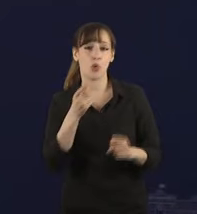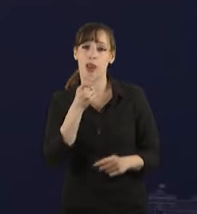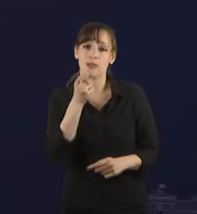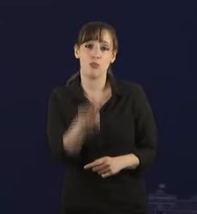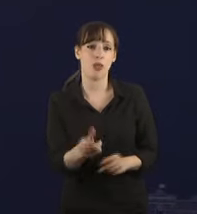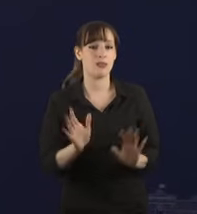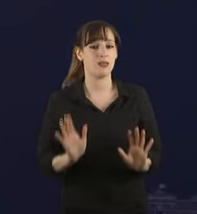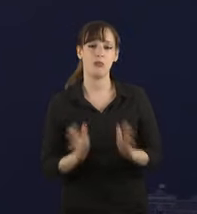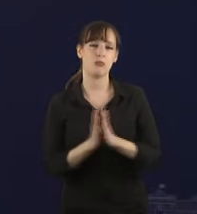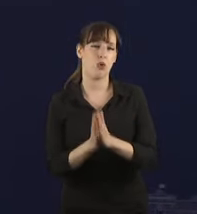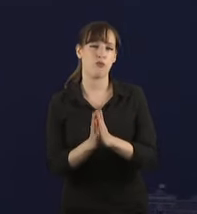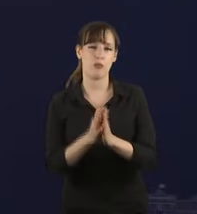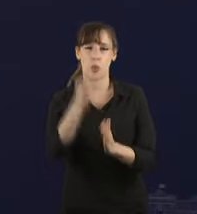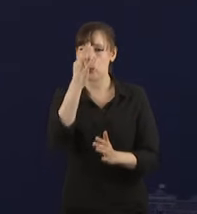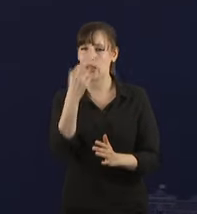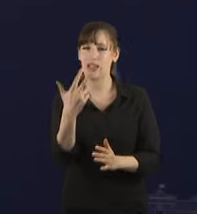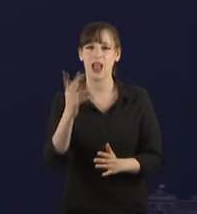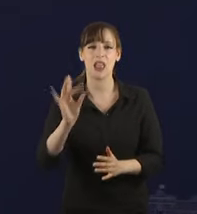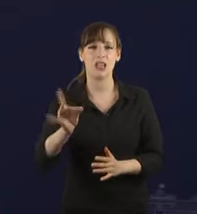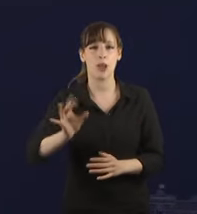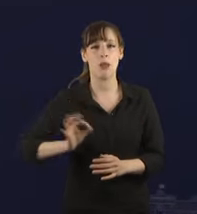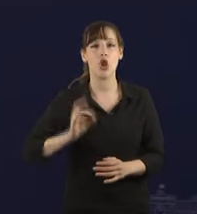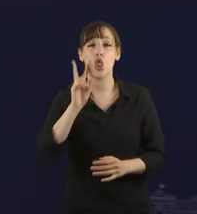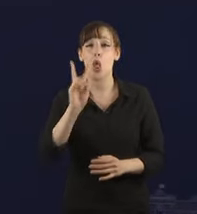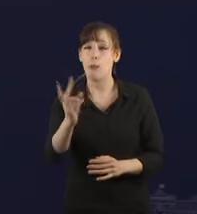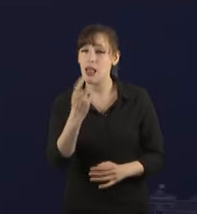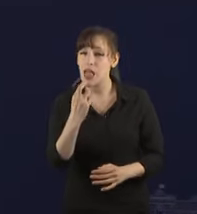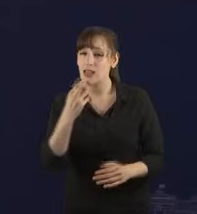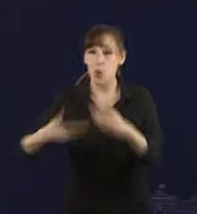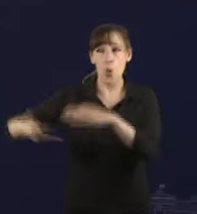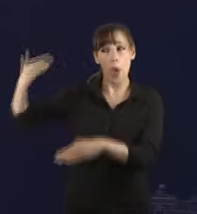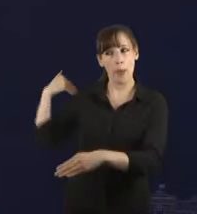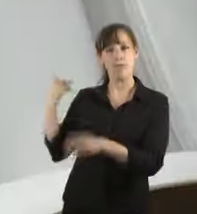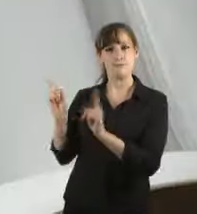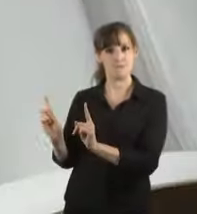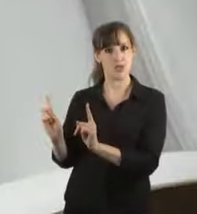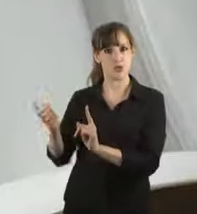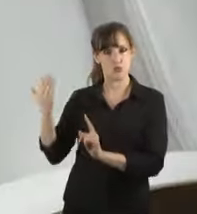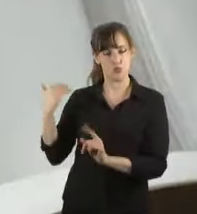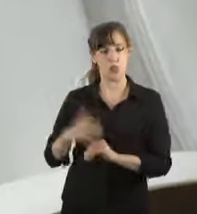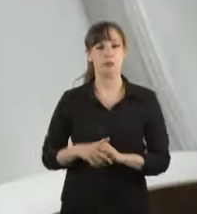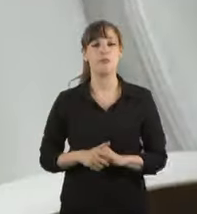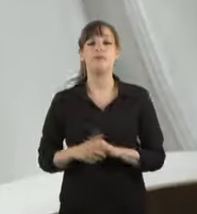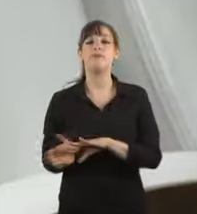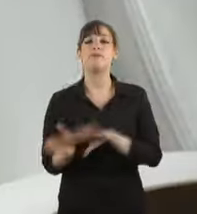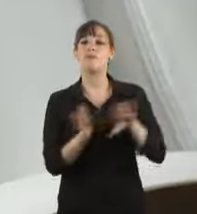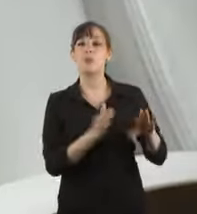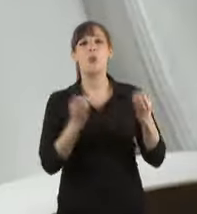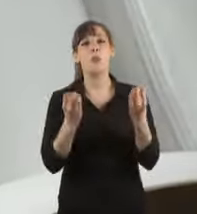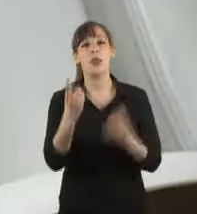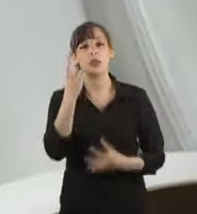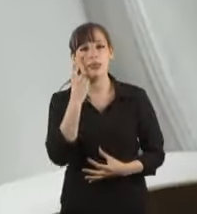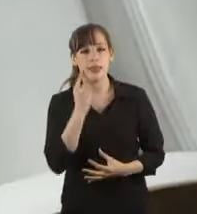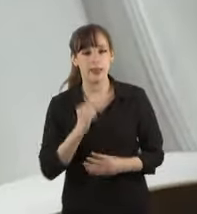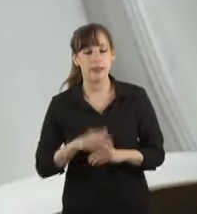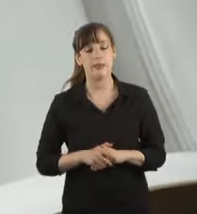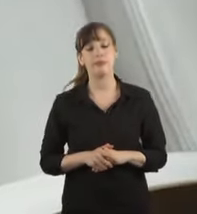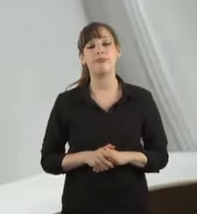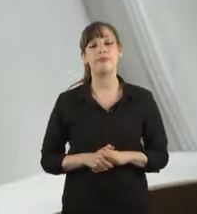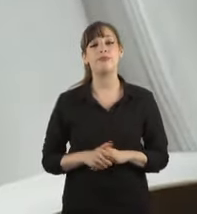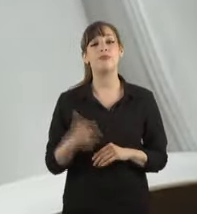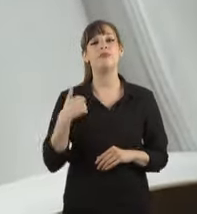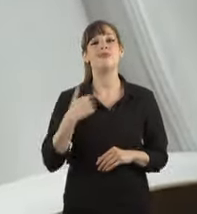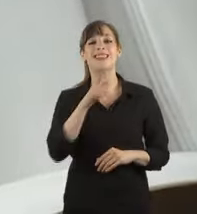remítase al 23 de diciembre del 2019 Buen día Vocero cómo le va Fernando Ramírez de la agencia de